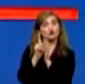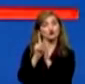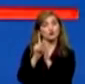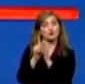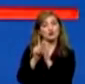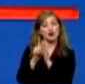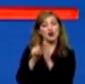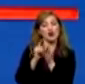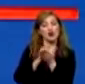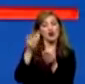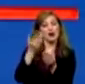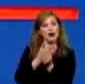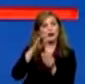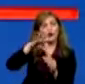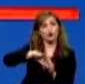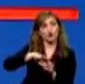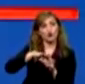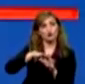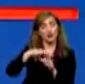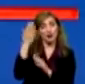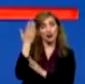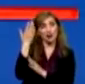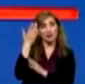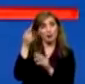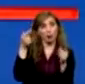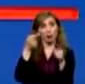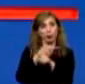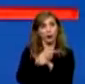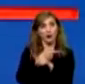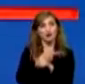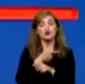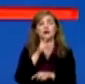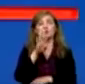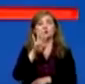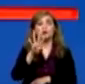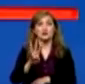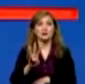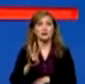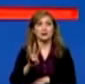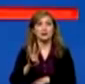supuestas inconsistencias en las elecciones para alcalde. 426 votos es